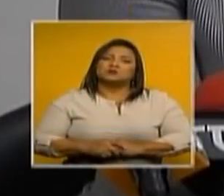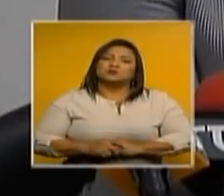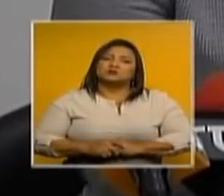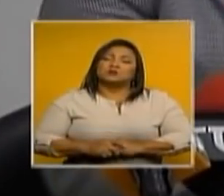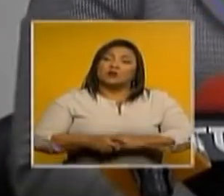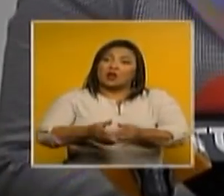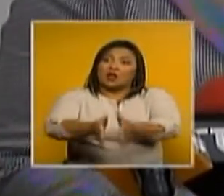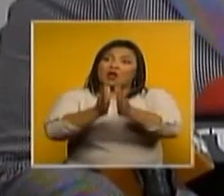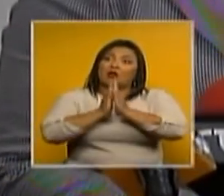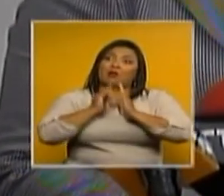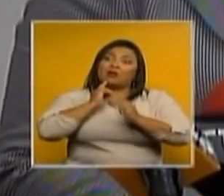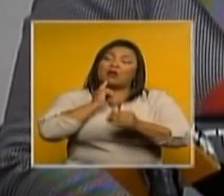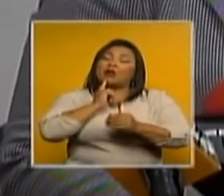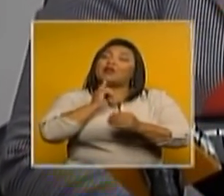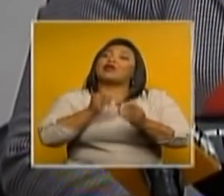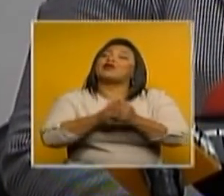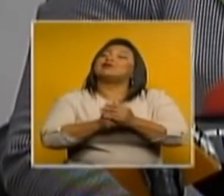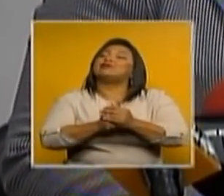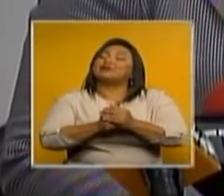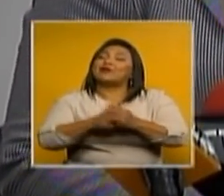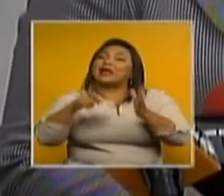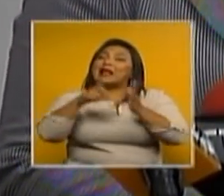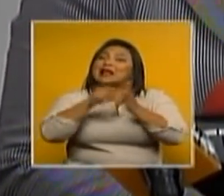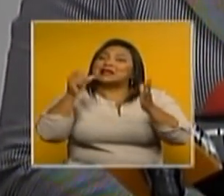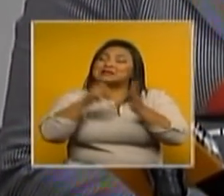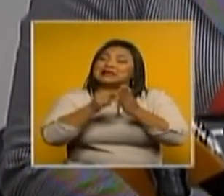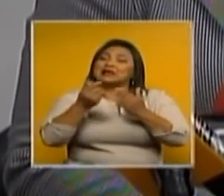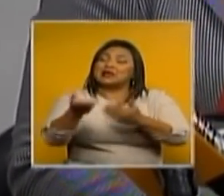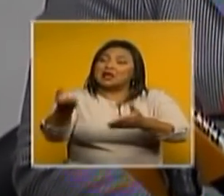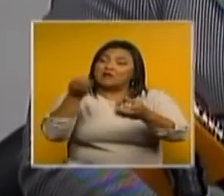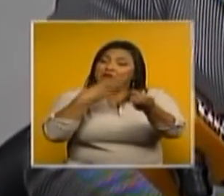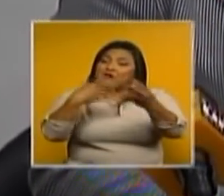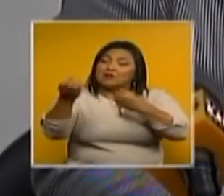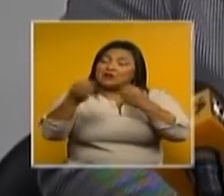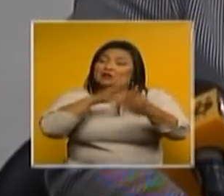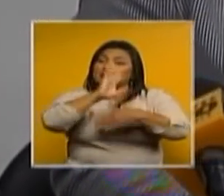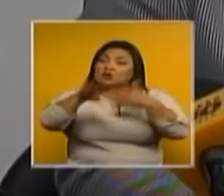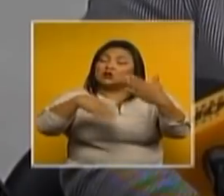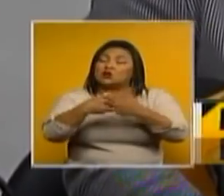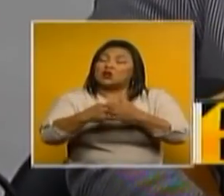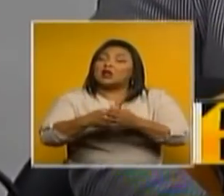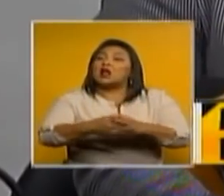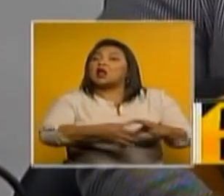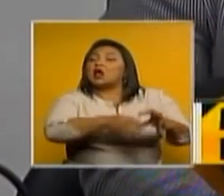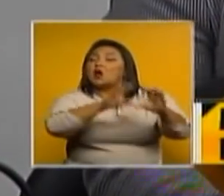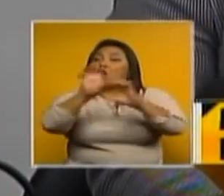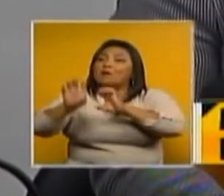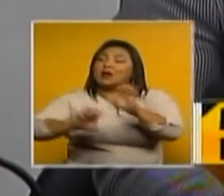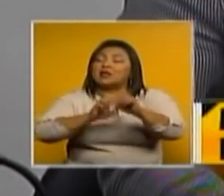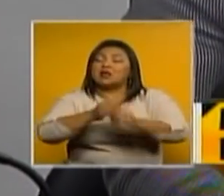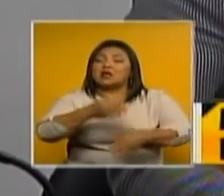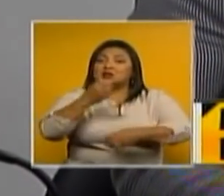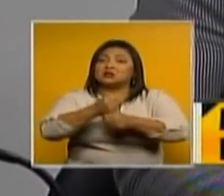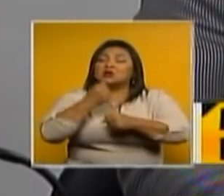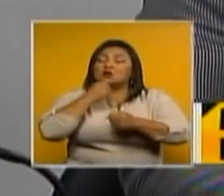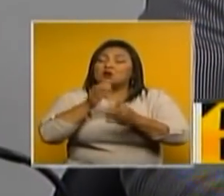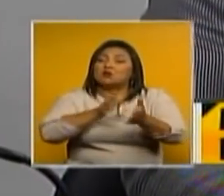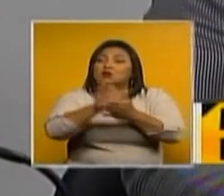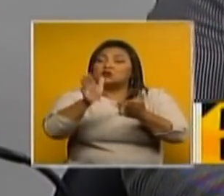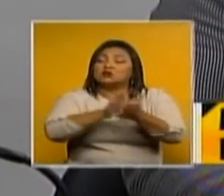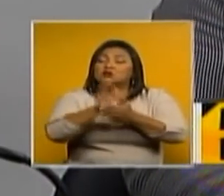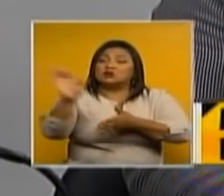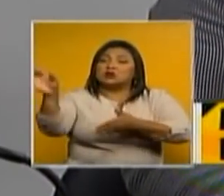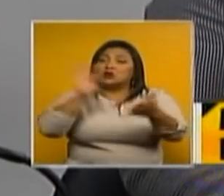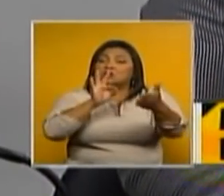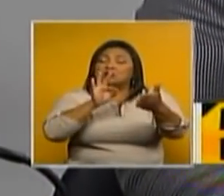He pedido al Servicio de Rentas Internas que remita la información sobre todas aquellas compañías de seguros que tienen como accionistas, socios y representantes legales